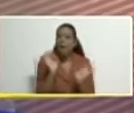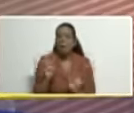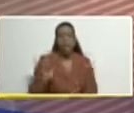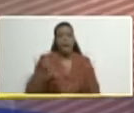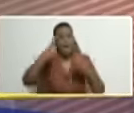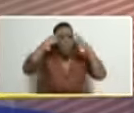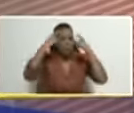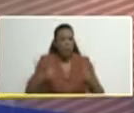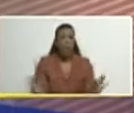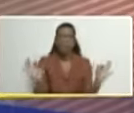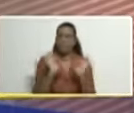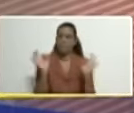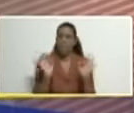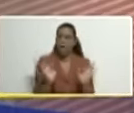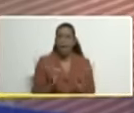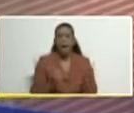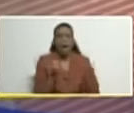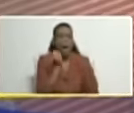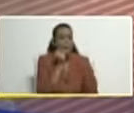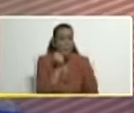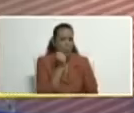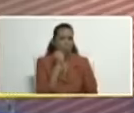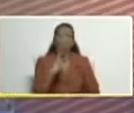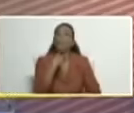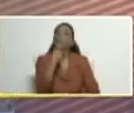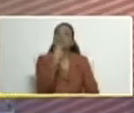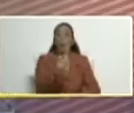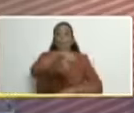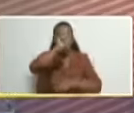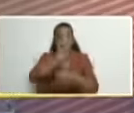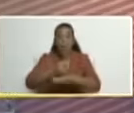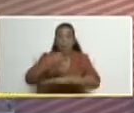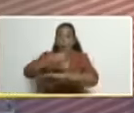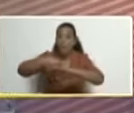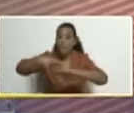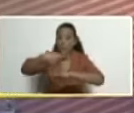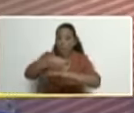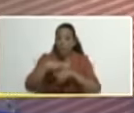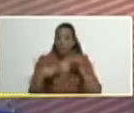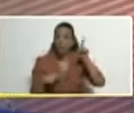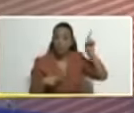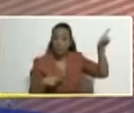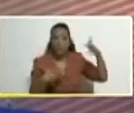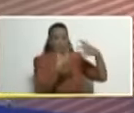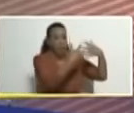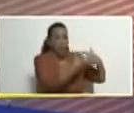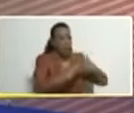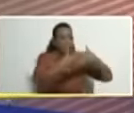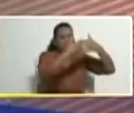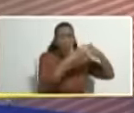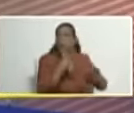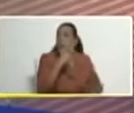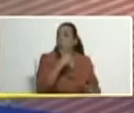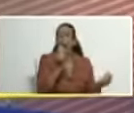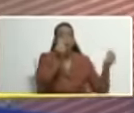obtusa por parte de los voceros principales del gobierno de los Estados Unidos.